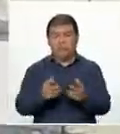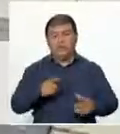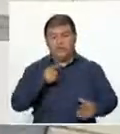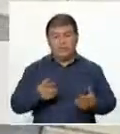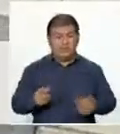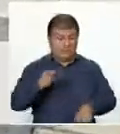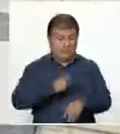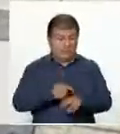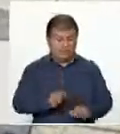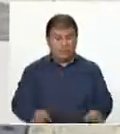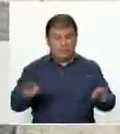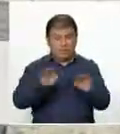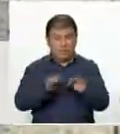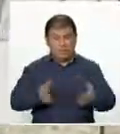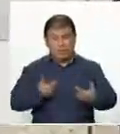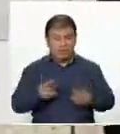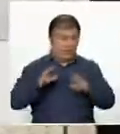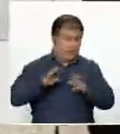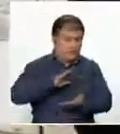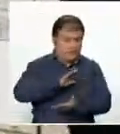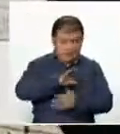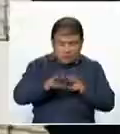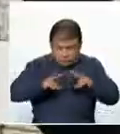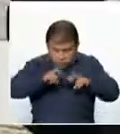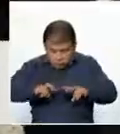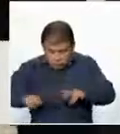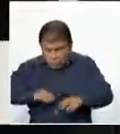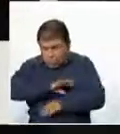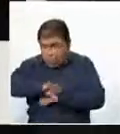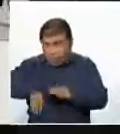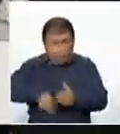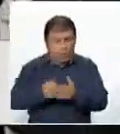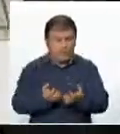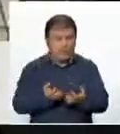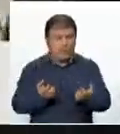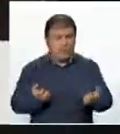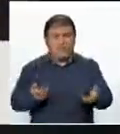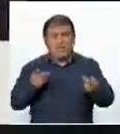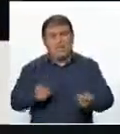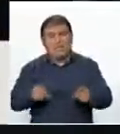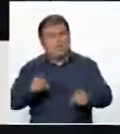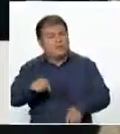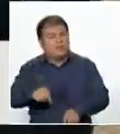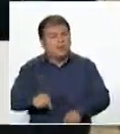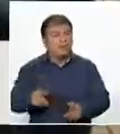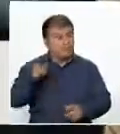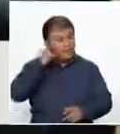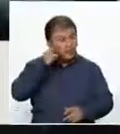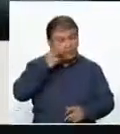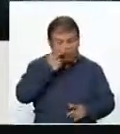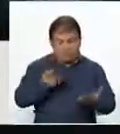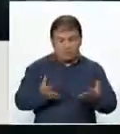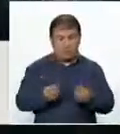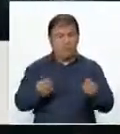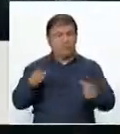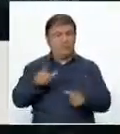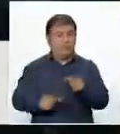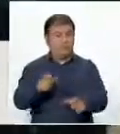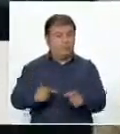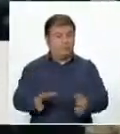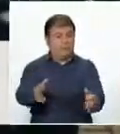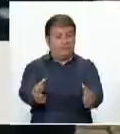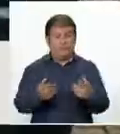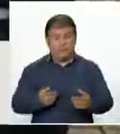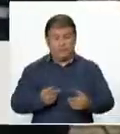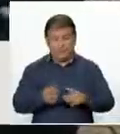es básico y muy importante para poder recabar toda la mayor cantidad de evidencias para saber qué pasó exactamente ahí, ¿no? Es por eso que ahí vemos gran cantidad de personas ahí que